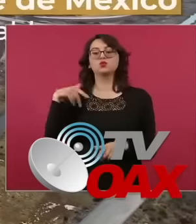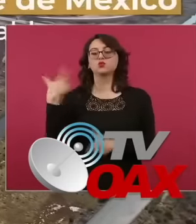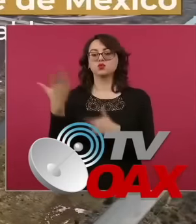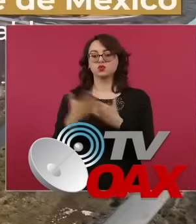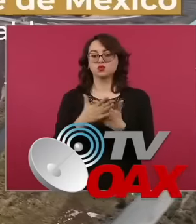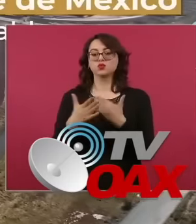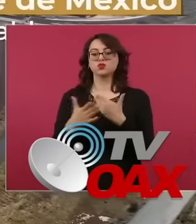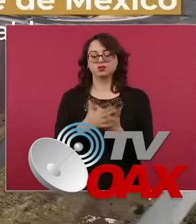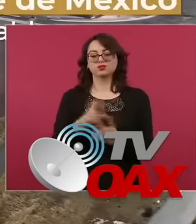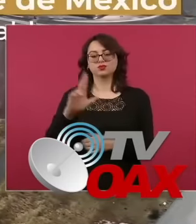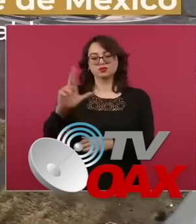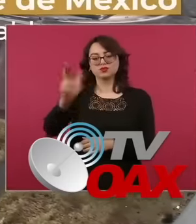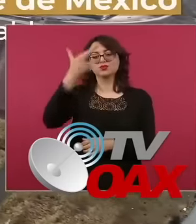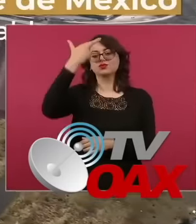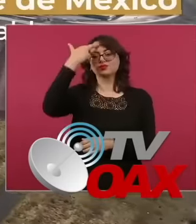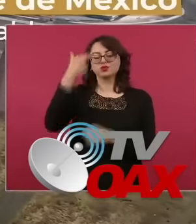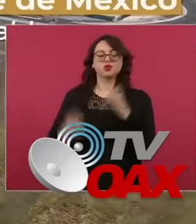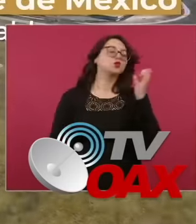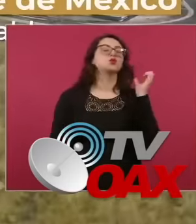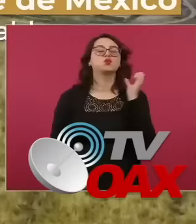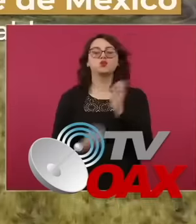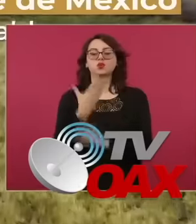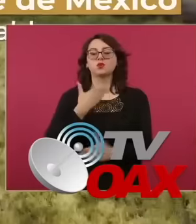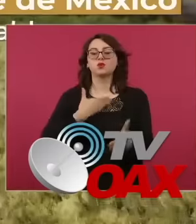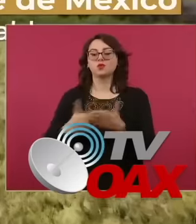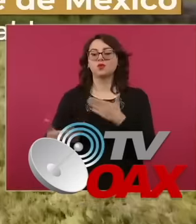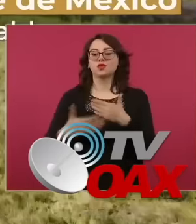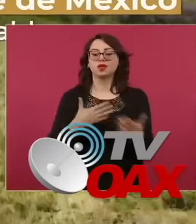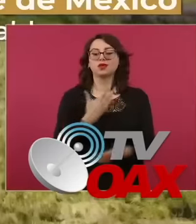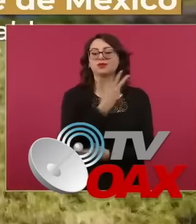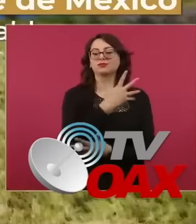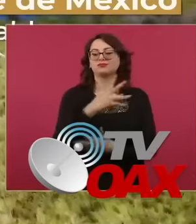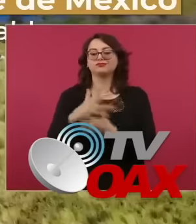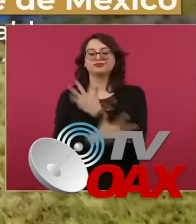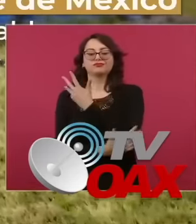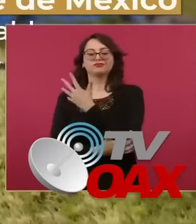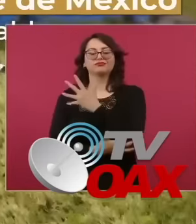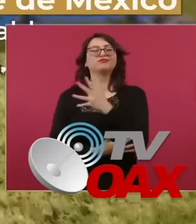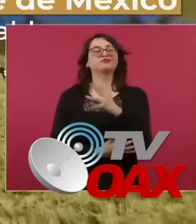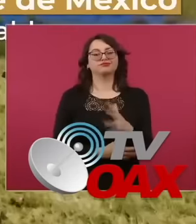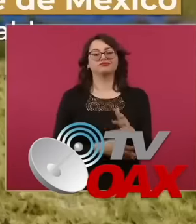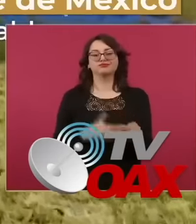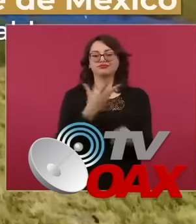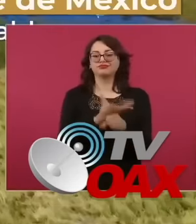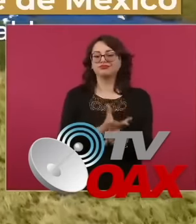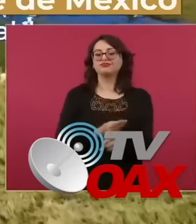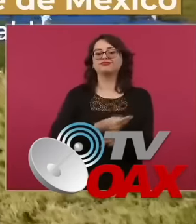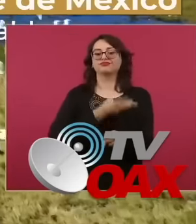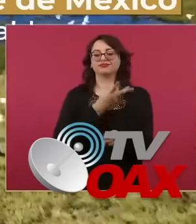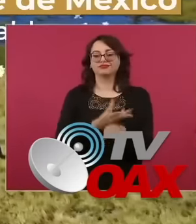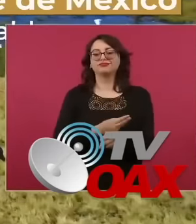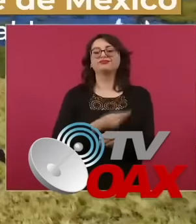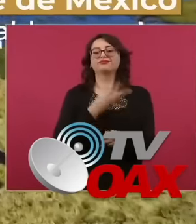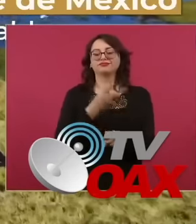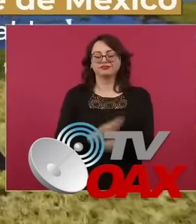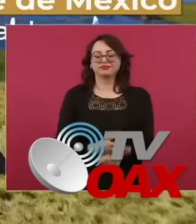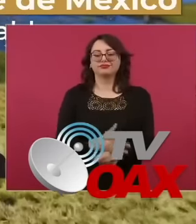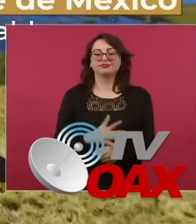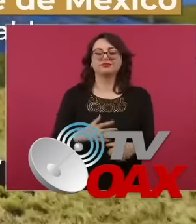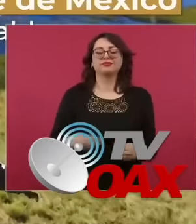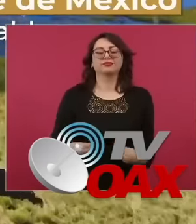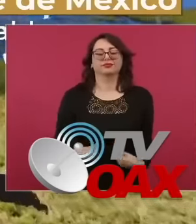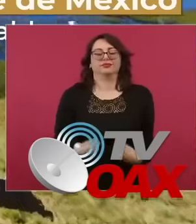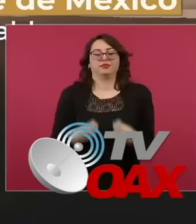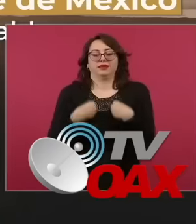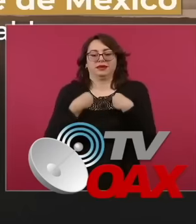símbolo potencial de renovación de nuestra sociedad un ejemplo de Cómo restaurar la naturaleza y devolver a las familias